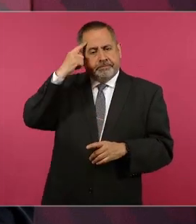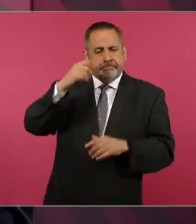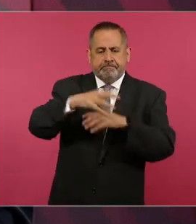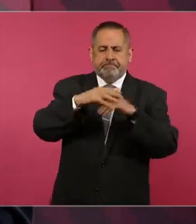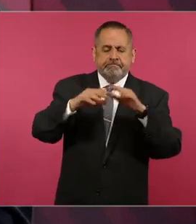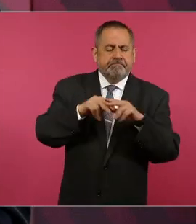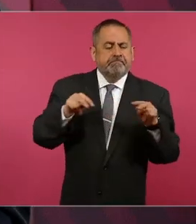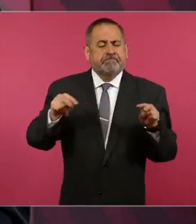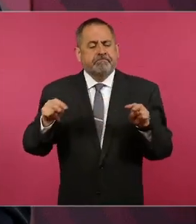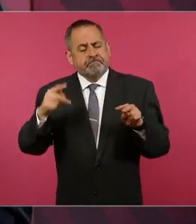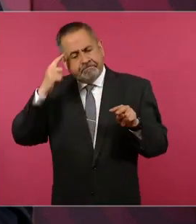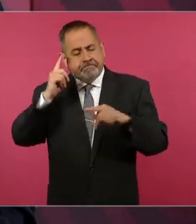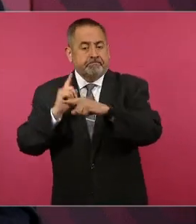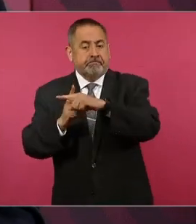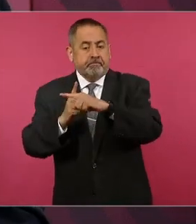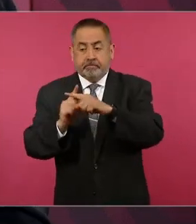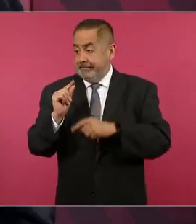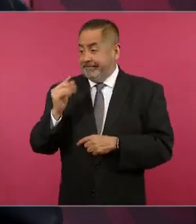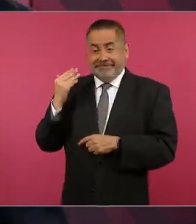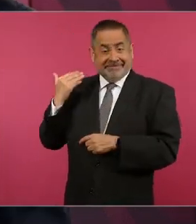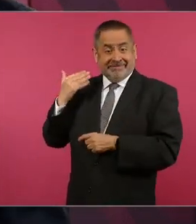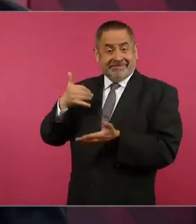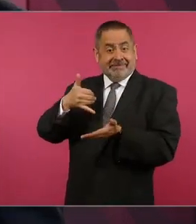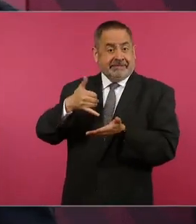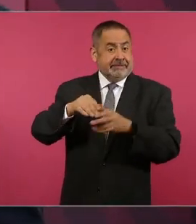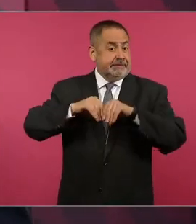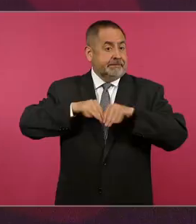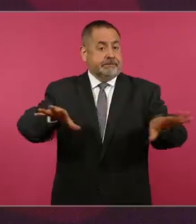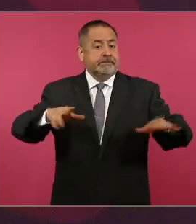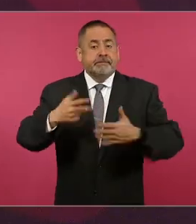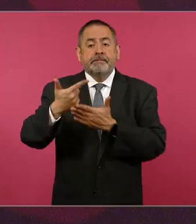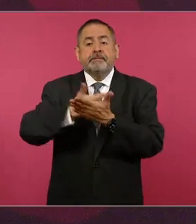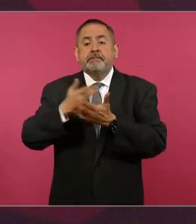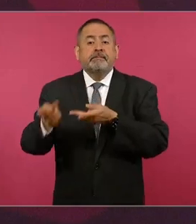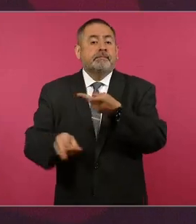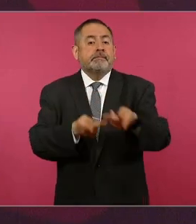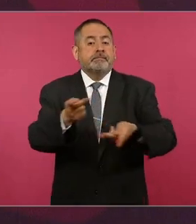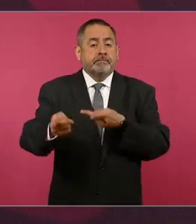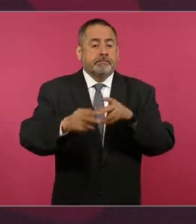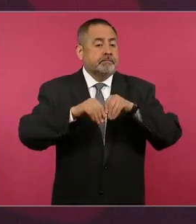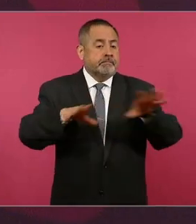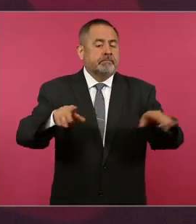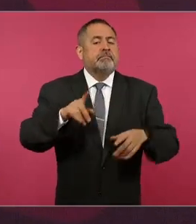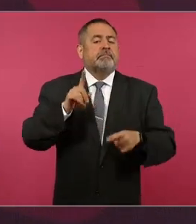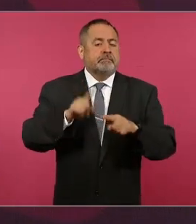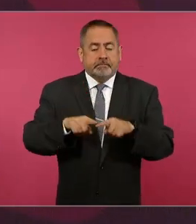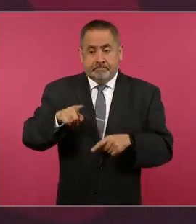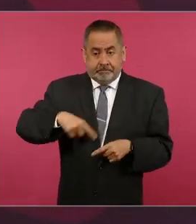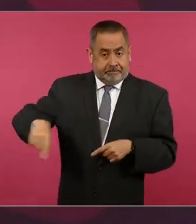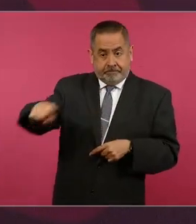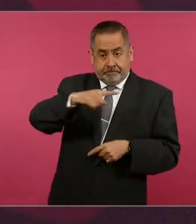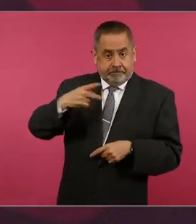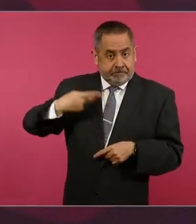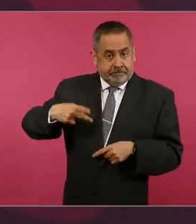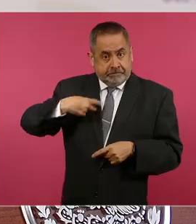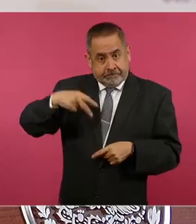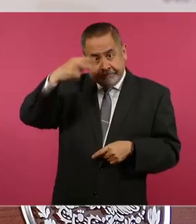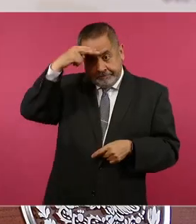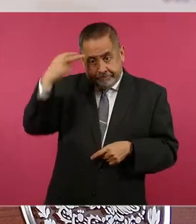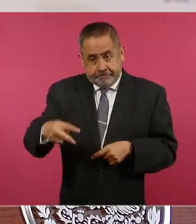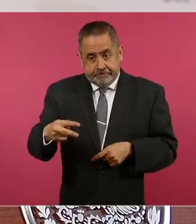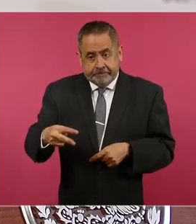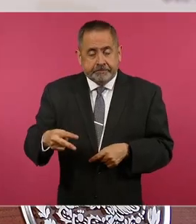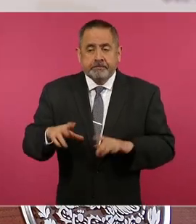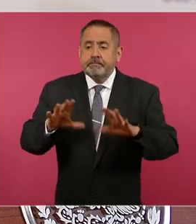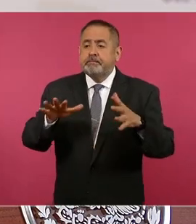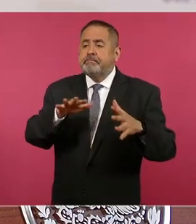optimismo acaba de salir una encuesta en donde el mexicano es de